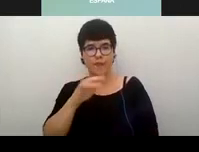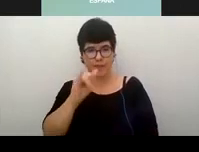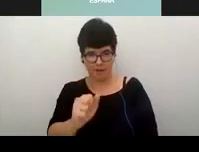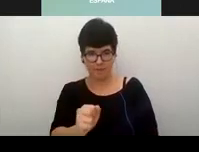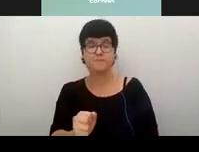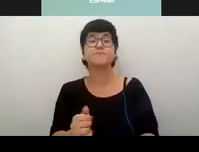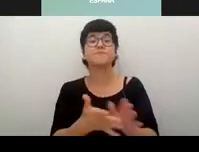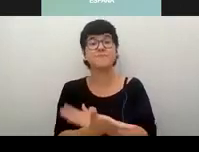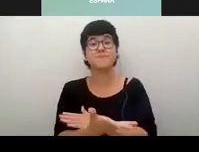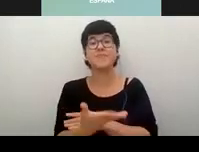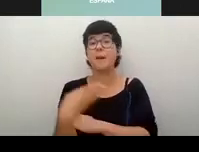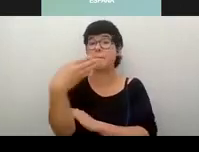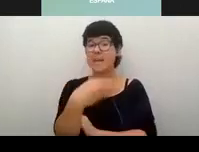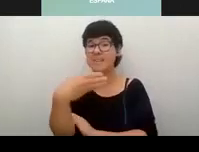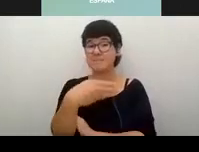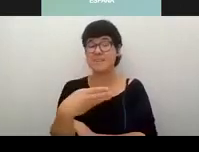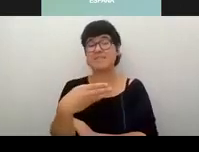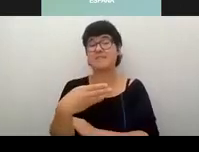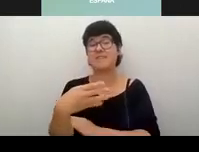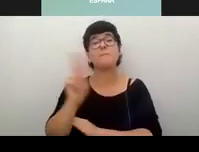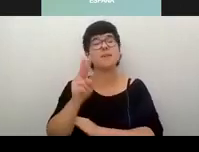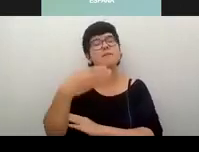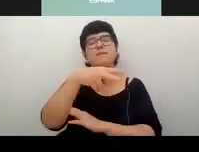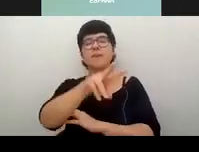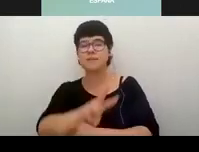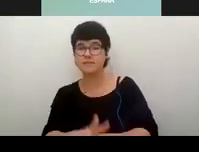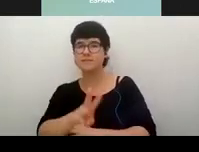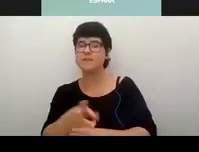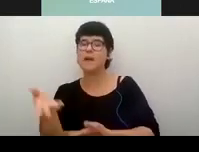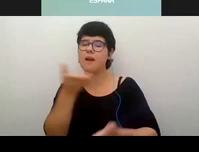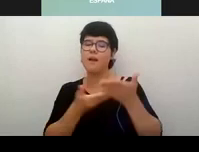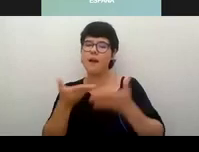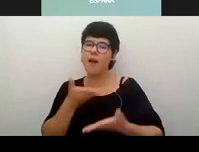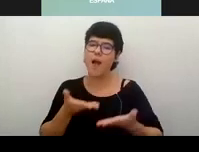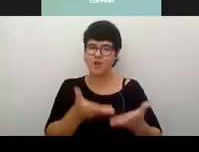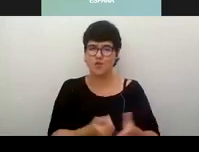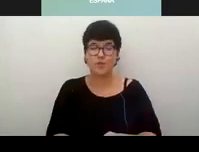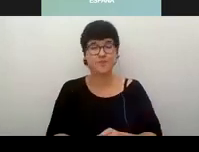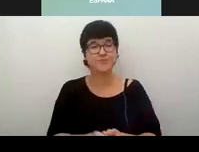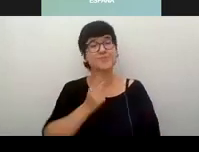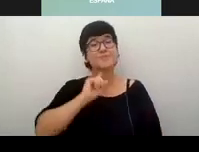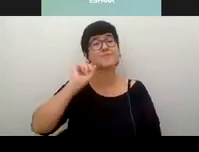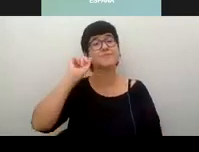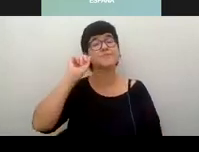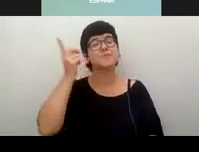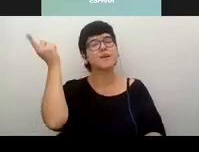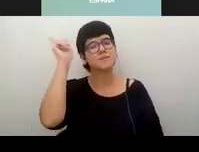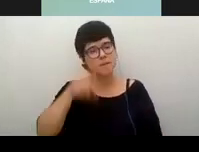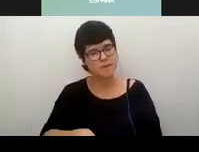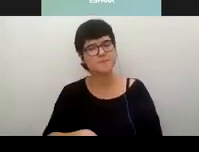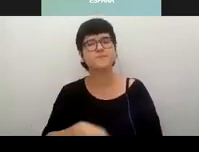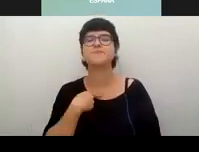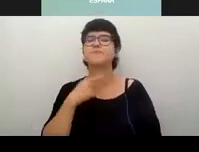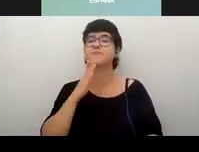la vitamina B3 tiene un papel cofactor importantísimo. Y después también tenemos durante el ejercicio, en